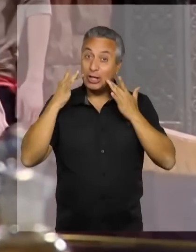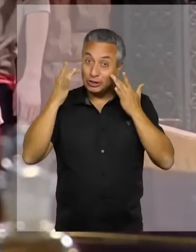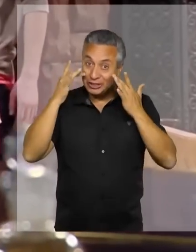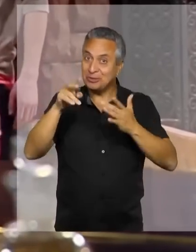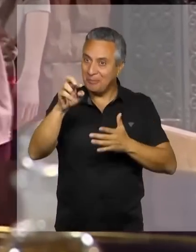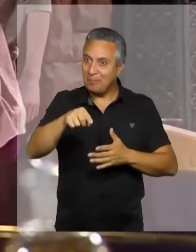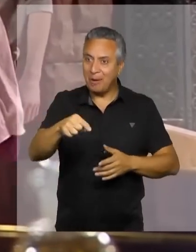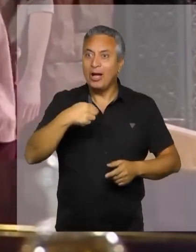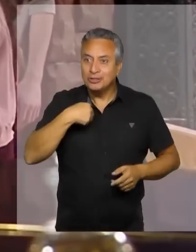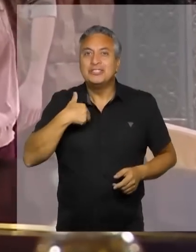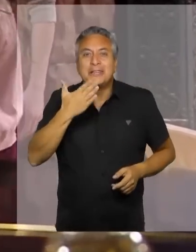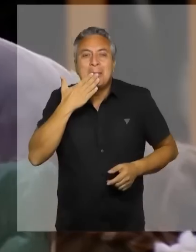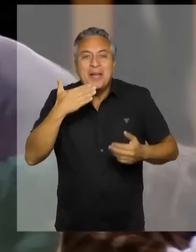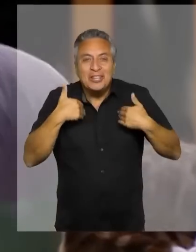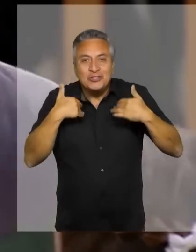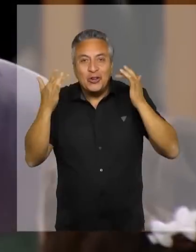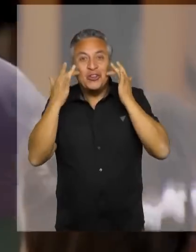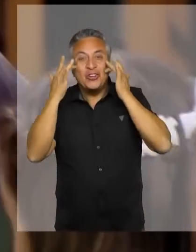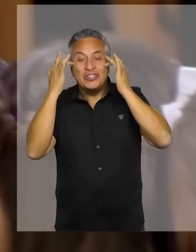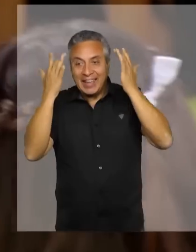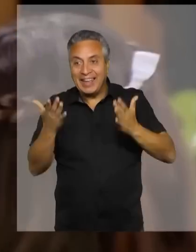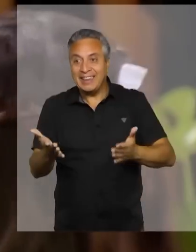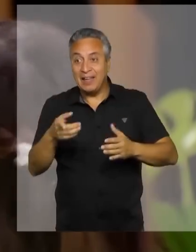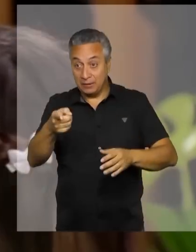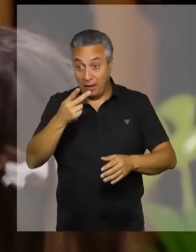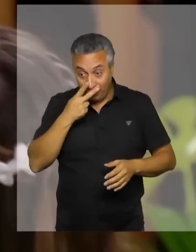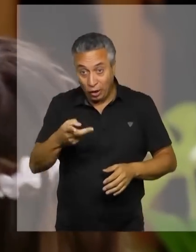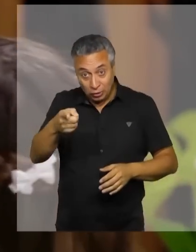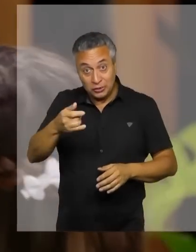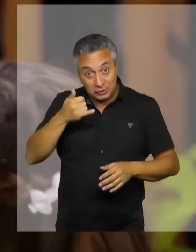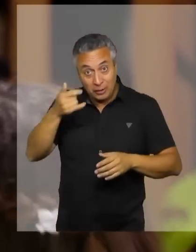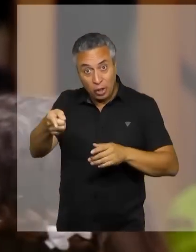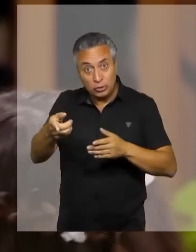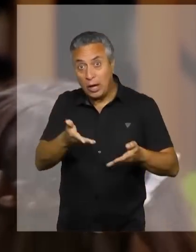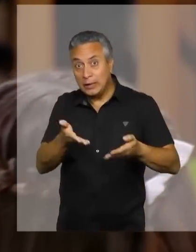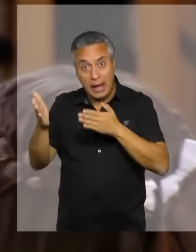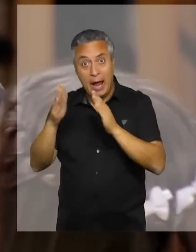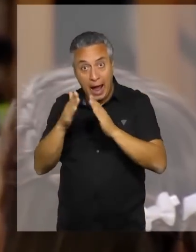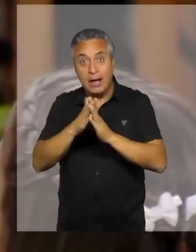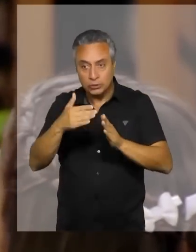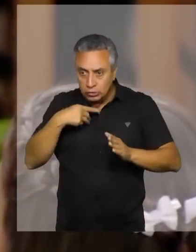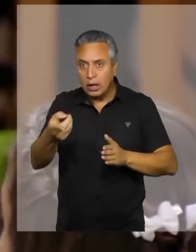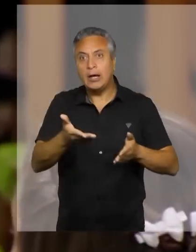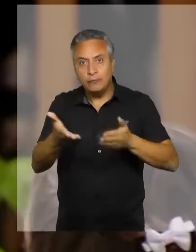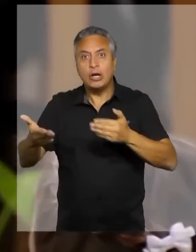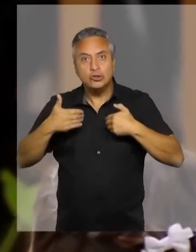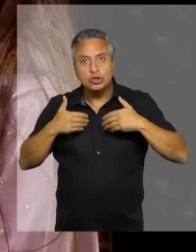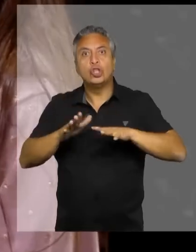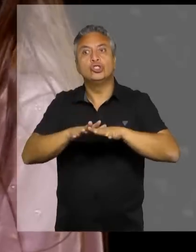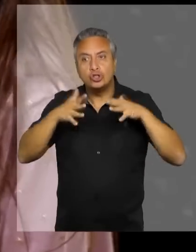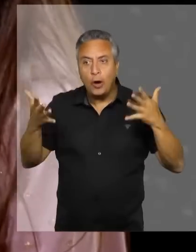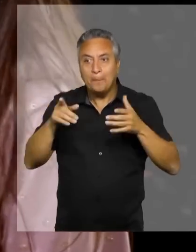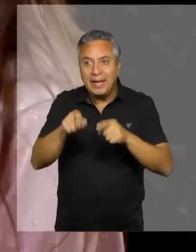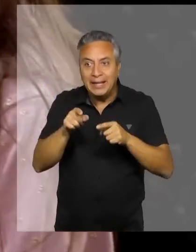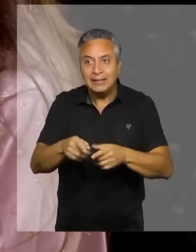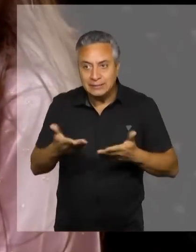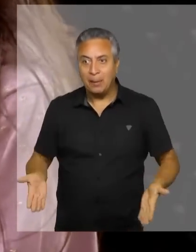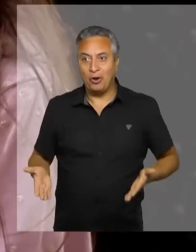muy contenta. Ay, qué bueno. ¿Viste cuando el Mati te llamó y te invitó a su casa? Yo le dije que te invitara para darte esta sorpresa, po. Pucha, lo que